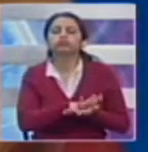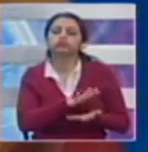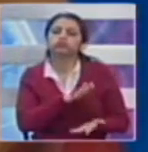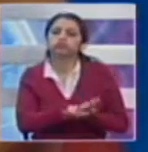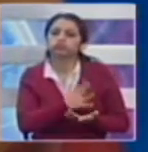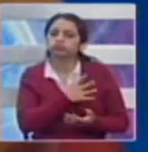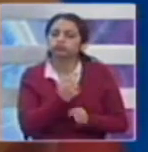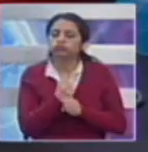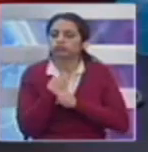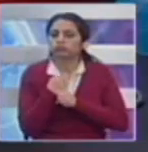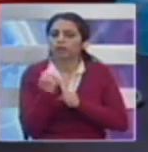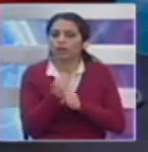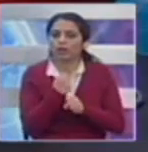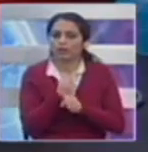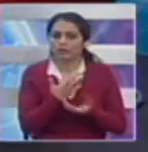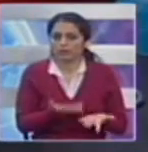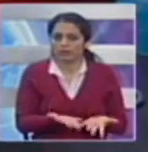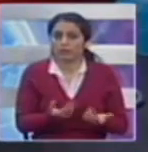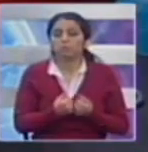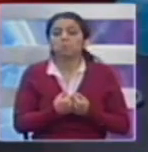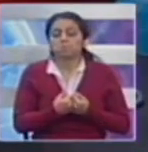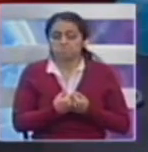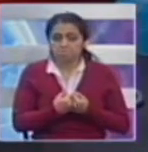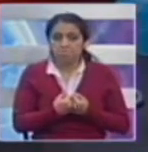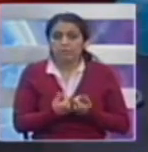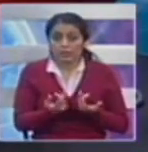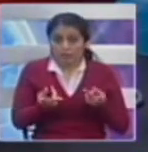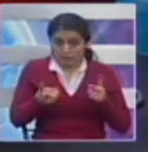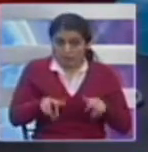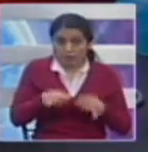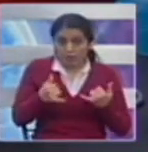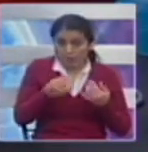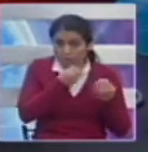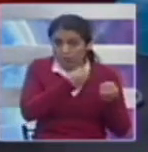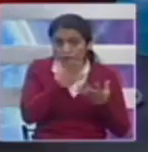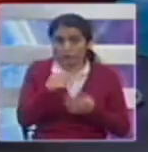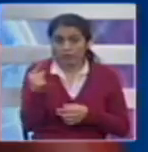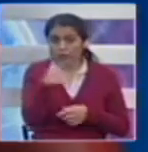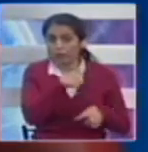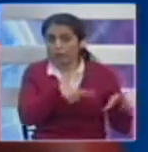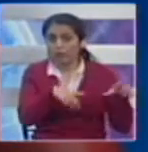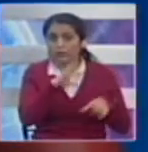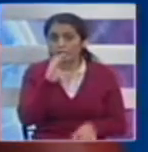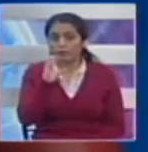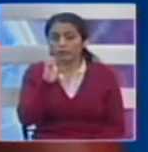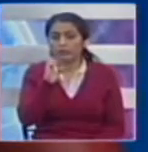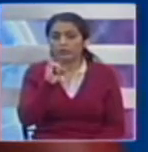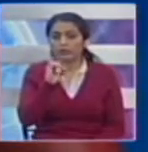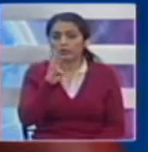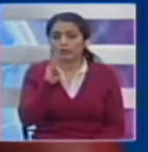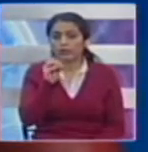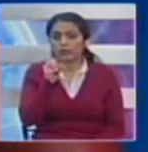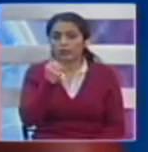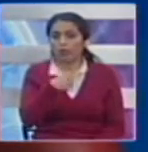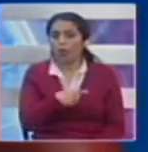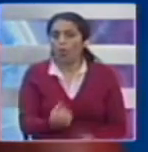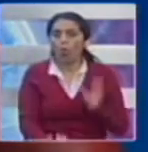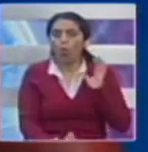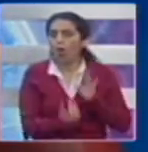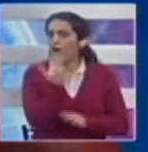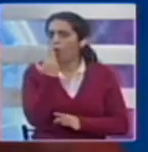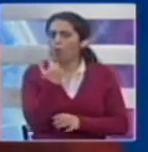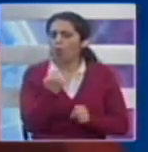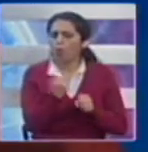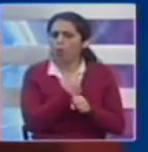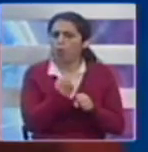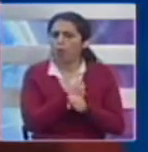nuestro personal de la salud. Y más aún, mi querida María Antonieta, que ahora en Ceibos se van a abrir 3.000 puestos de trabajo para Ceibos,